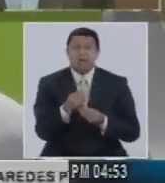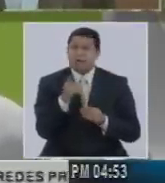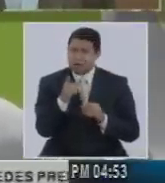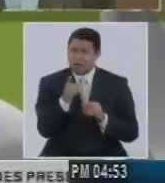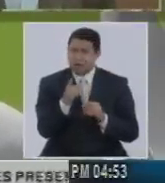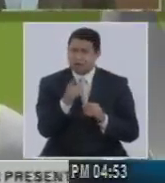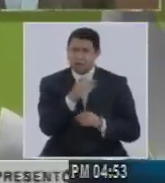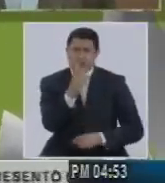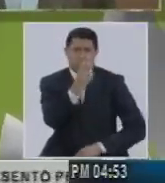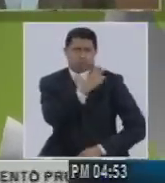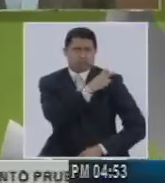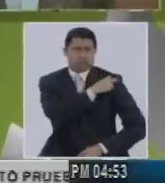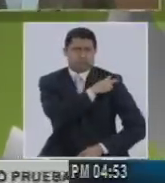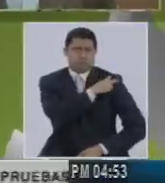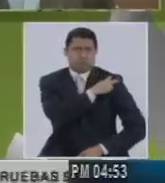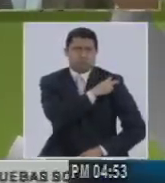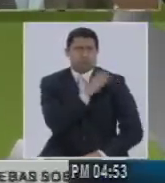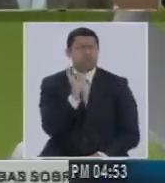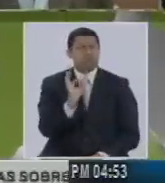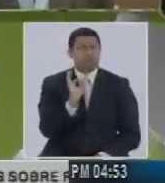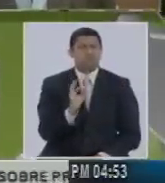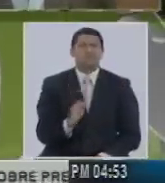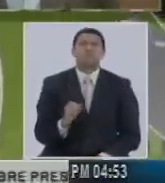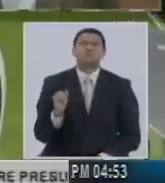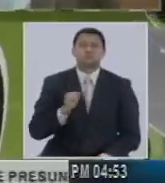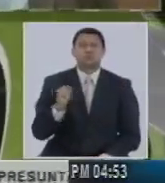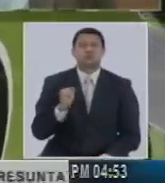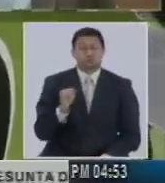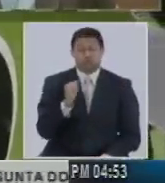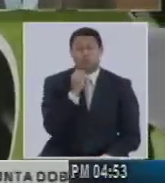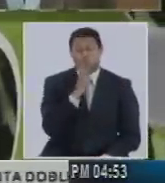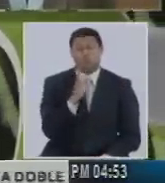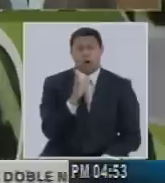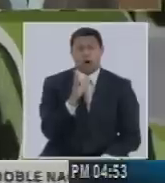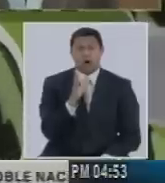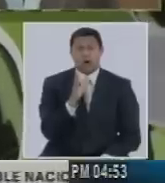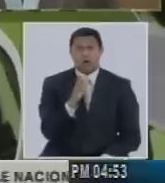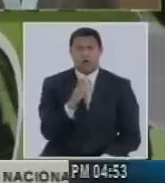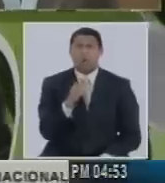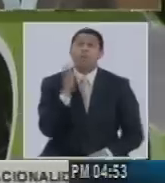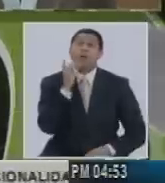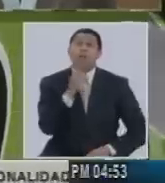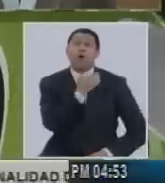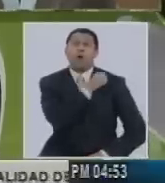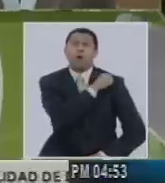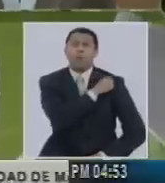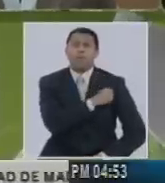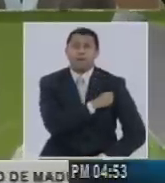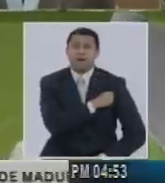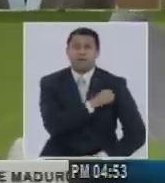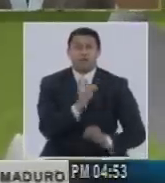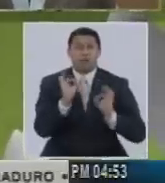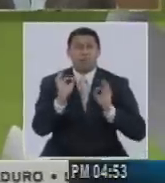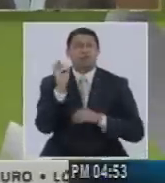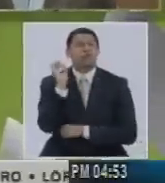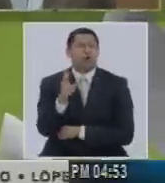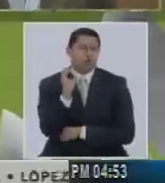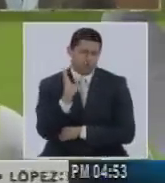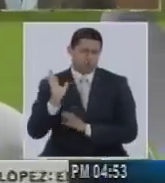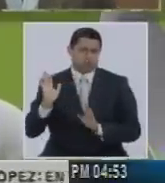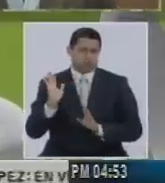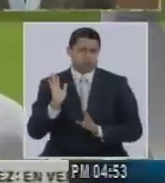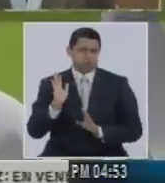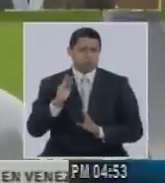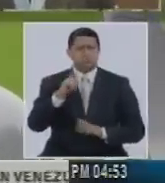procedimiento artroscópico. Sí, sí, claro. Y la indicación para cirugía principalmente es dolor.